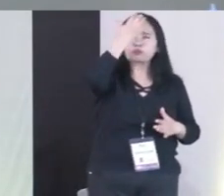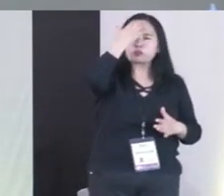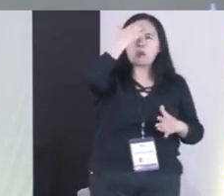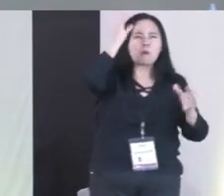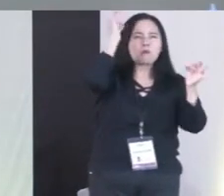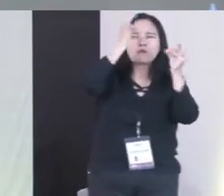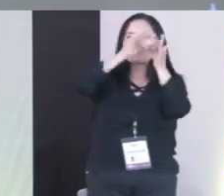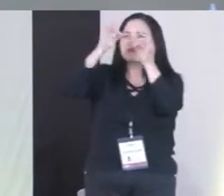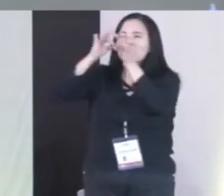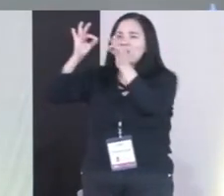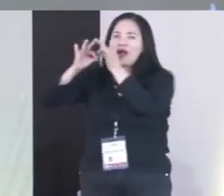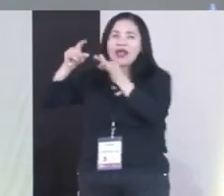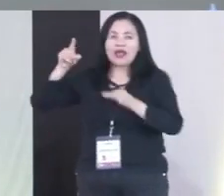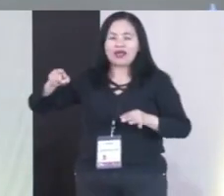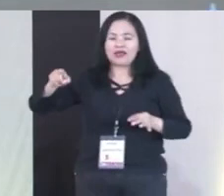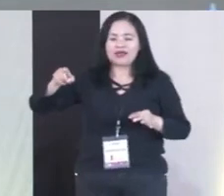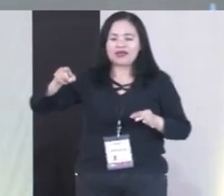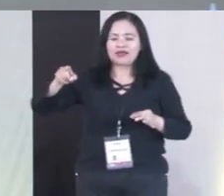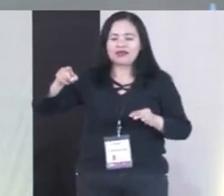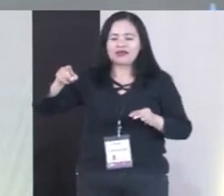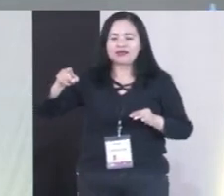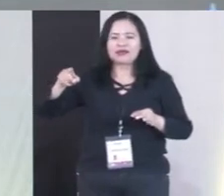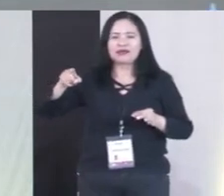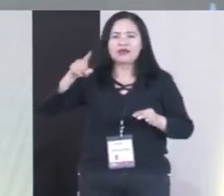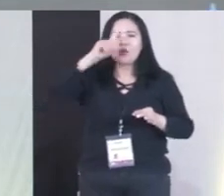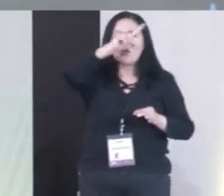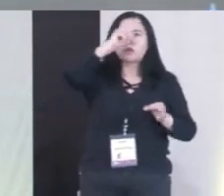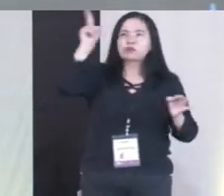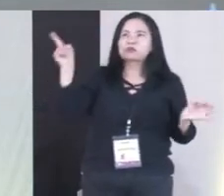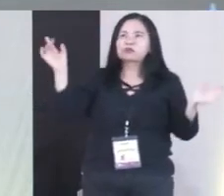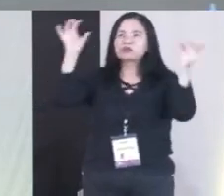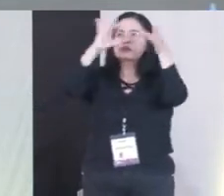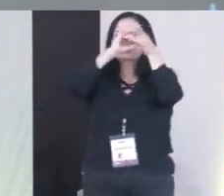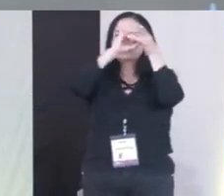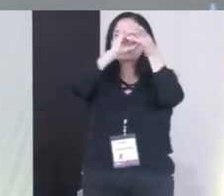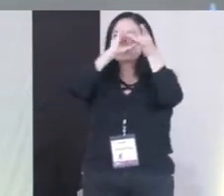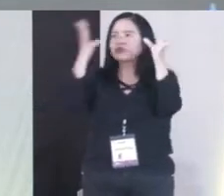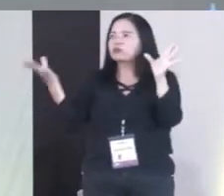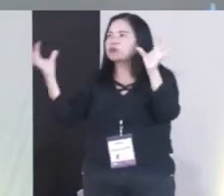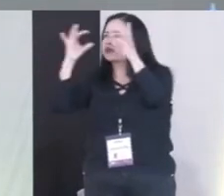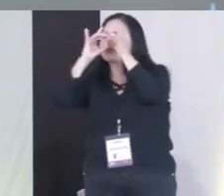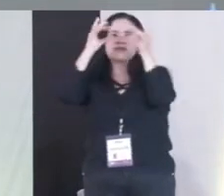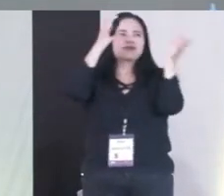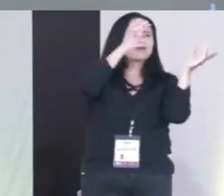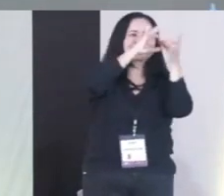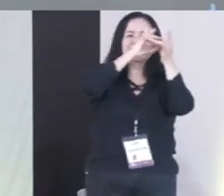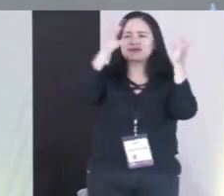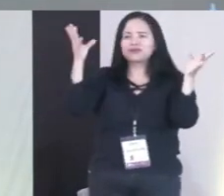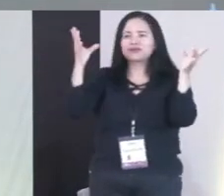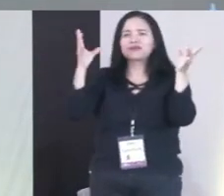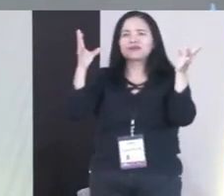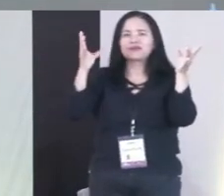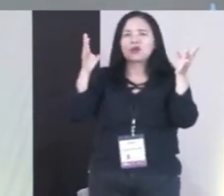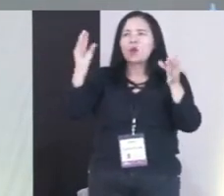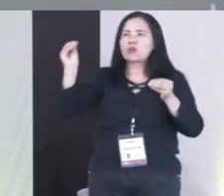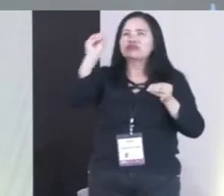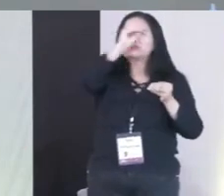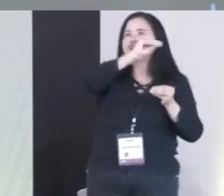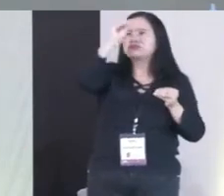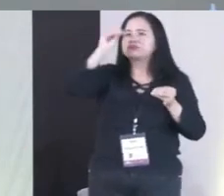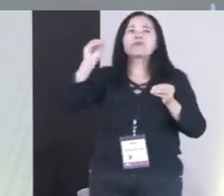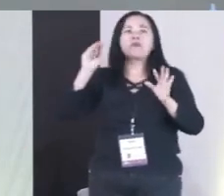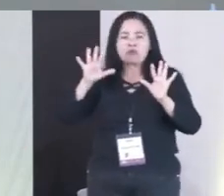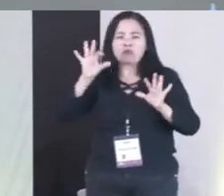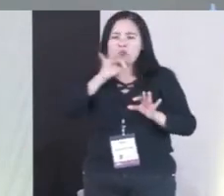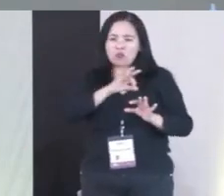distintas, tienen la capacidad luego de hacer las relaciones de una cosa y de trasladar las